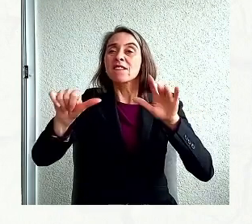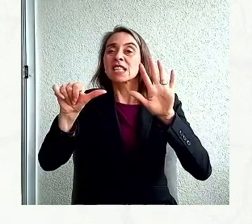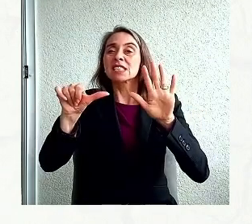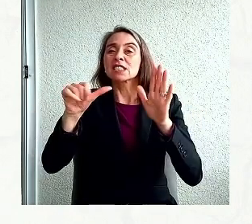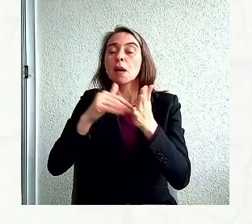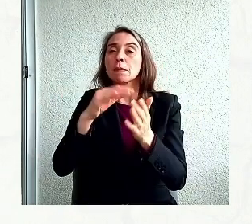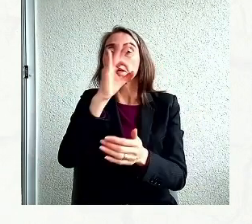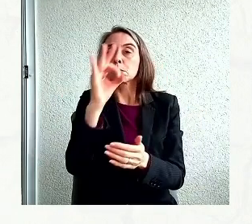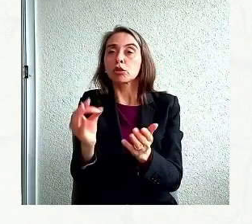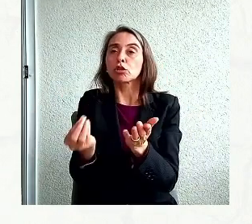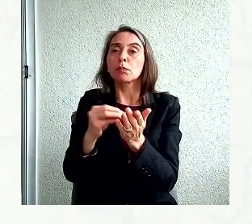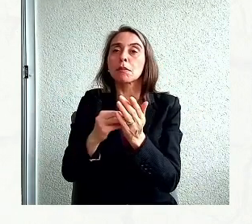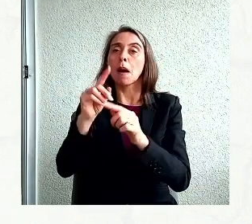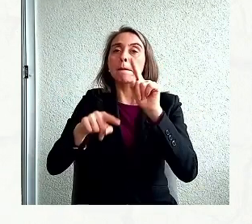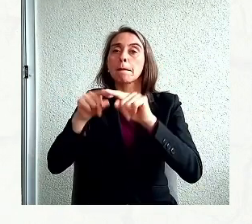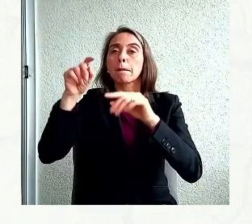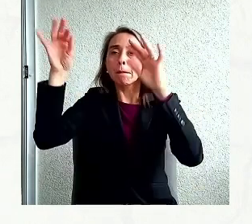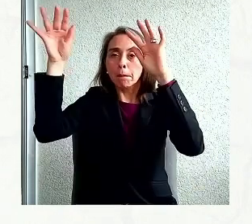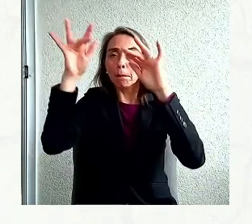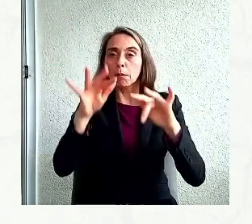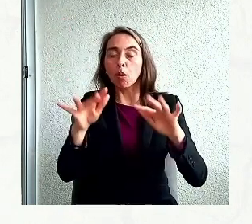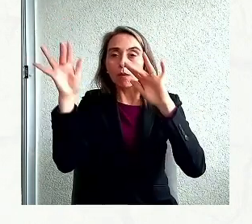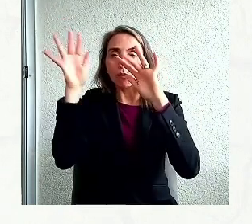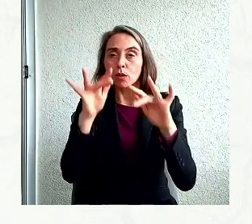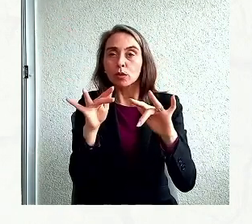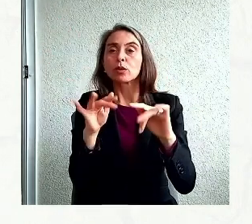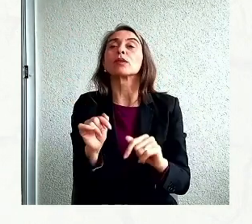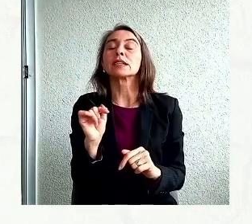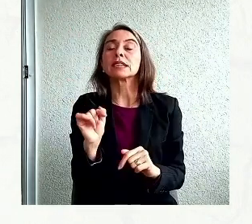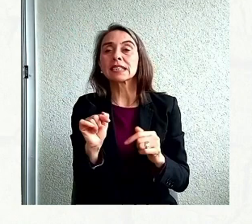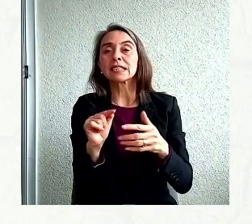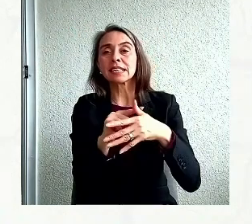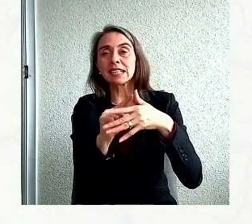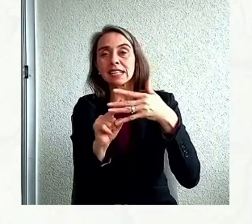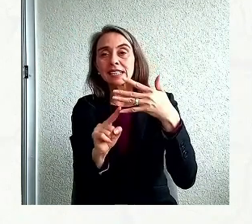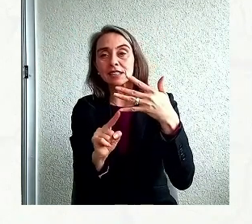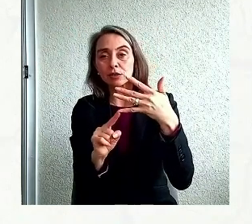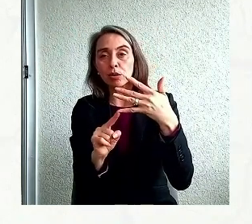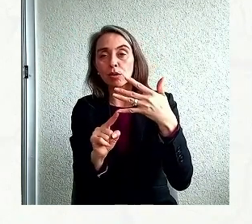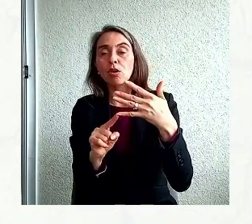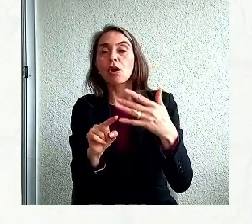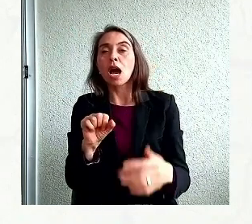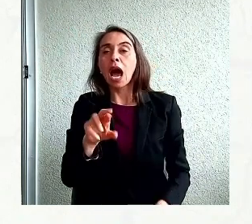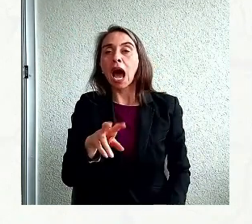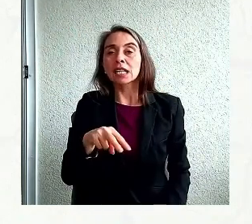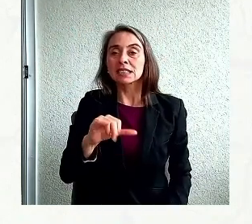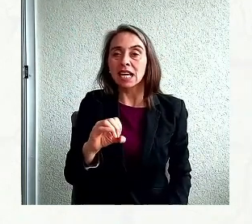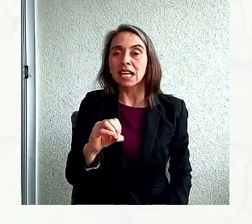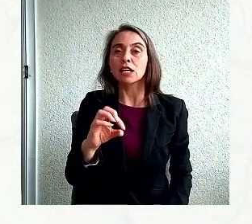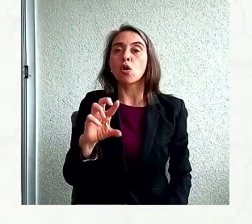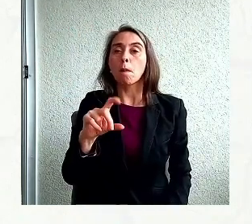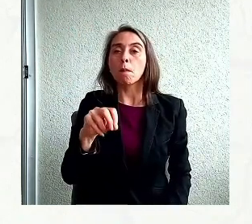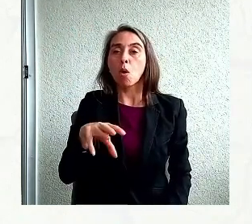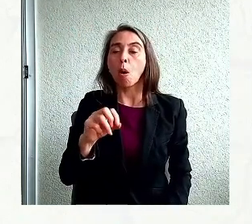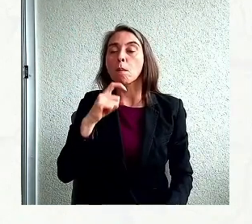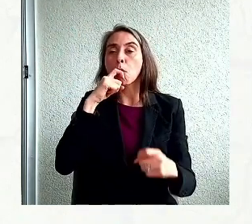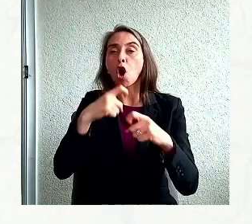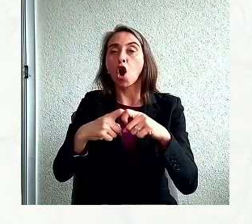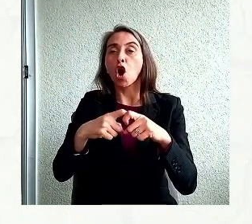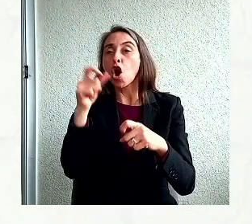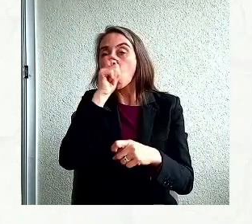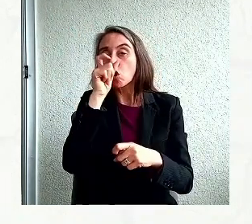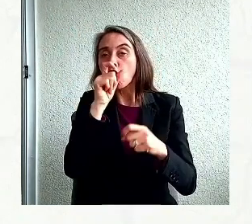son obviamente todos elementos típicamente asociados a los minerales de cobre, los cuales están terriblemente enriquecidos, como ustedes ven, ¿cierto?,